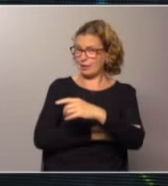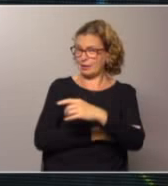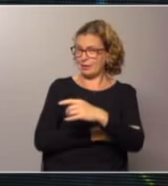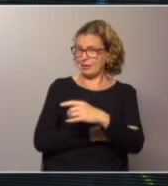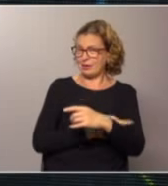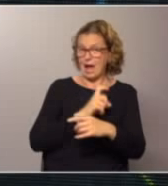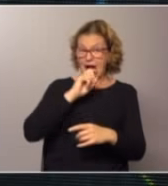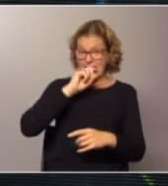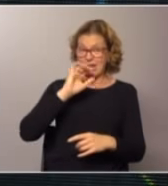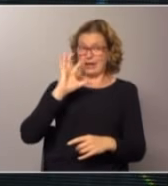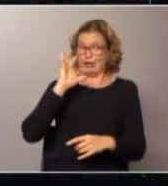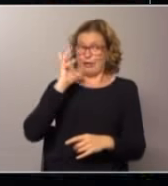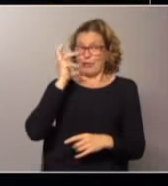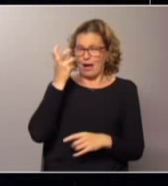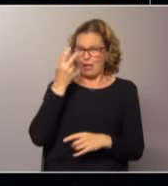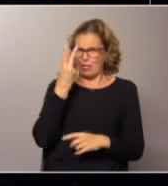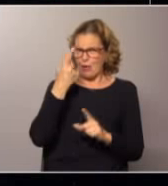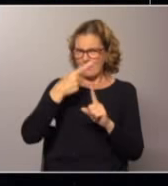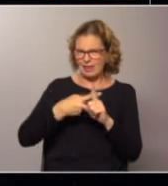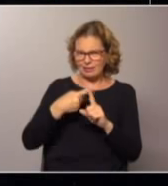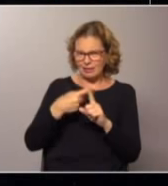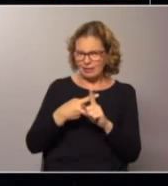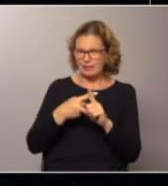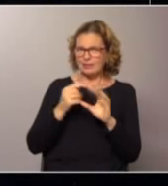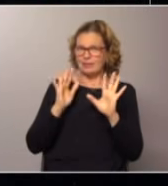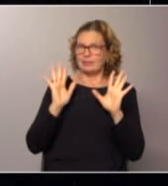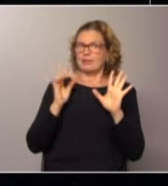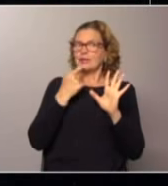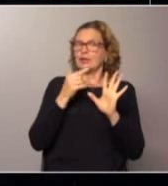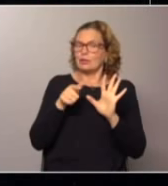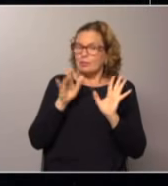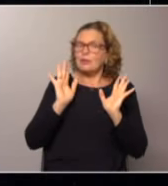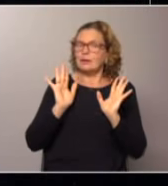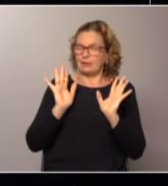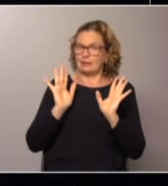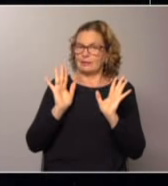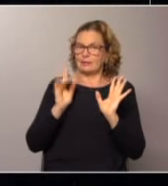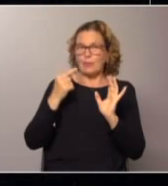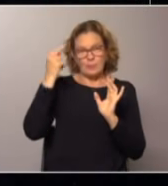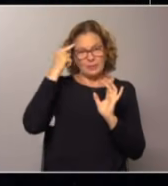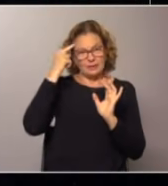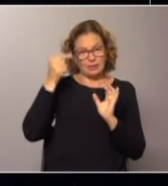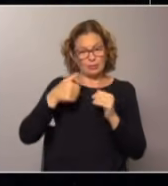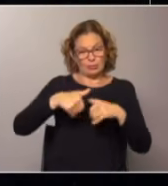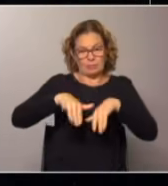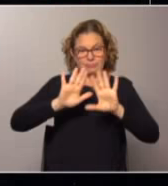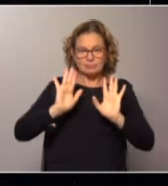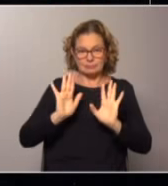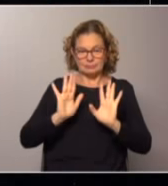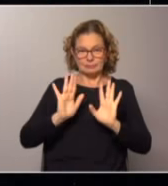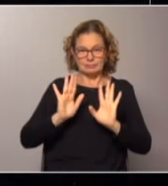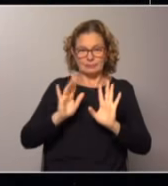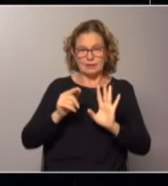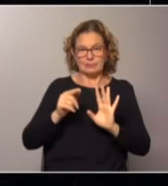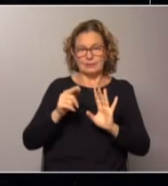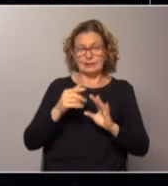enojado enojado durante dos meses en fin digo esto para no creer que esto quedó ya laudado de hecho